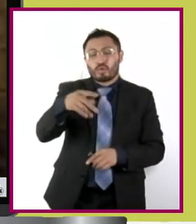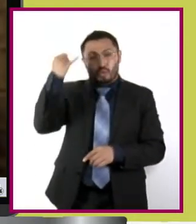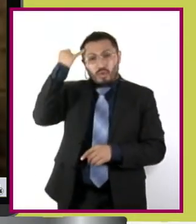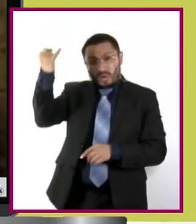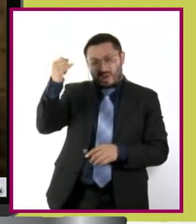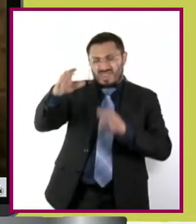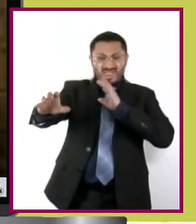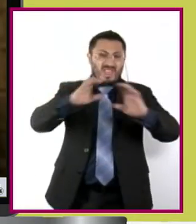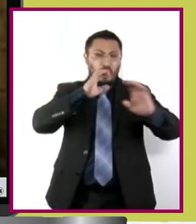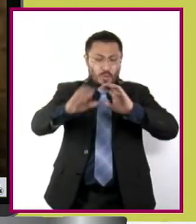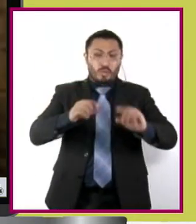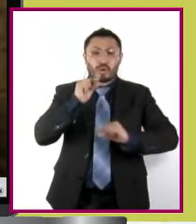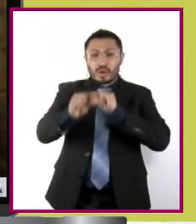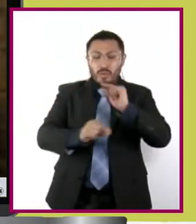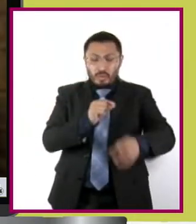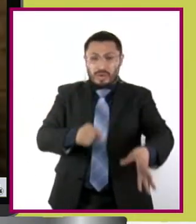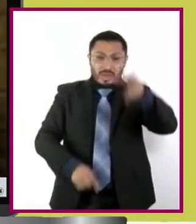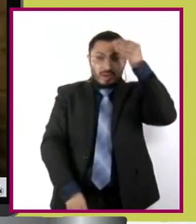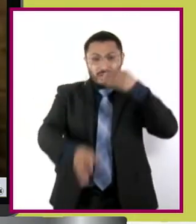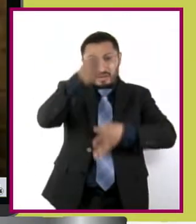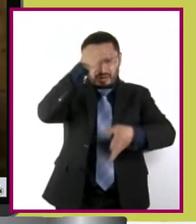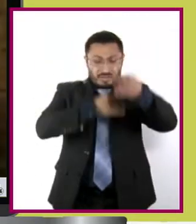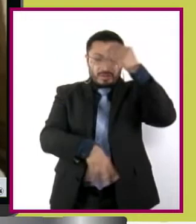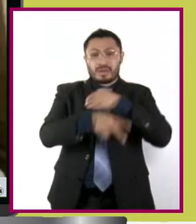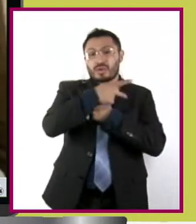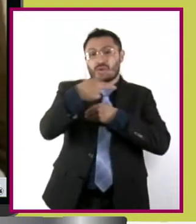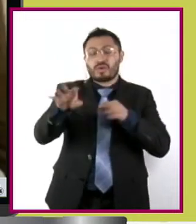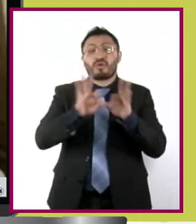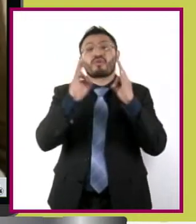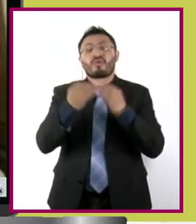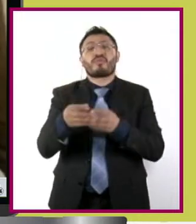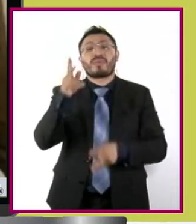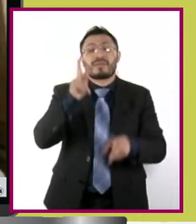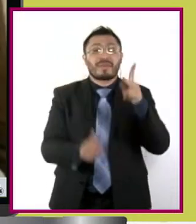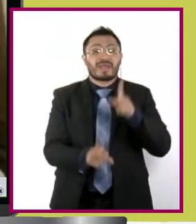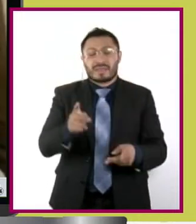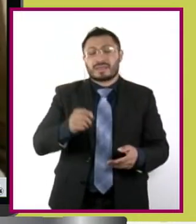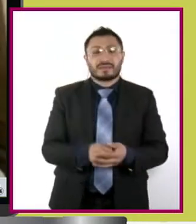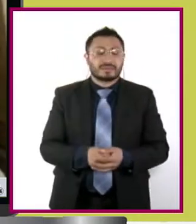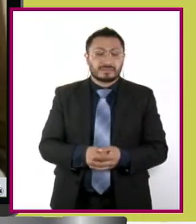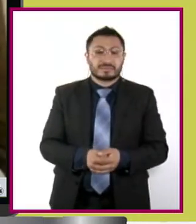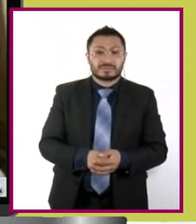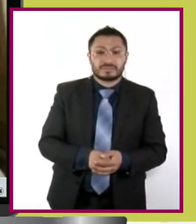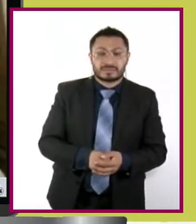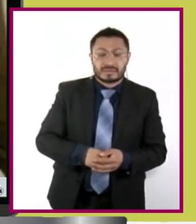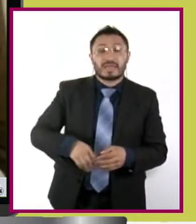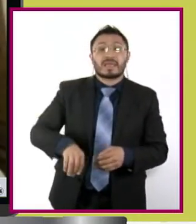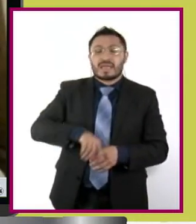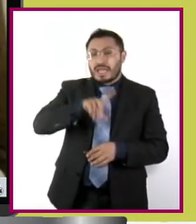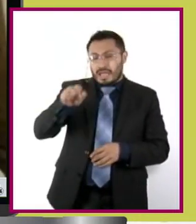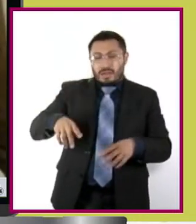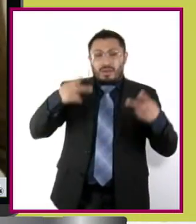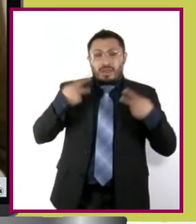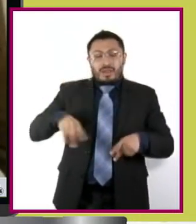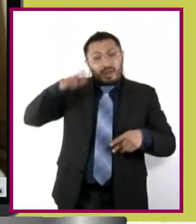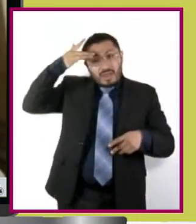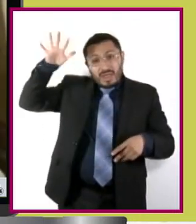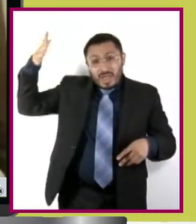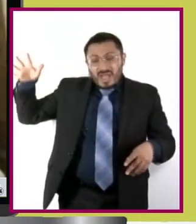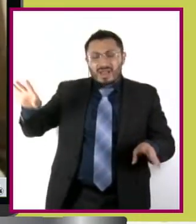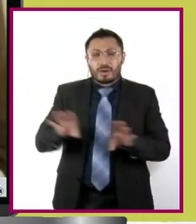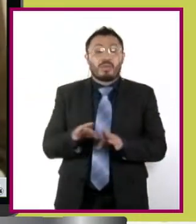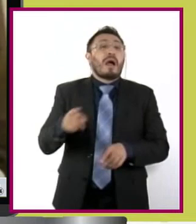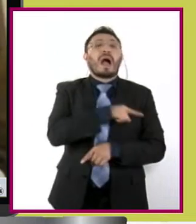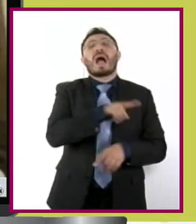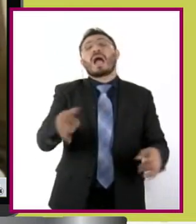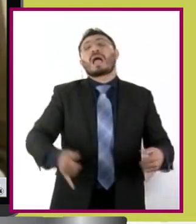de comunicarse y su propia manera de hablar. Eventualmente, los mayores decimos, ay, no, es que los